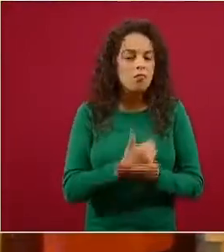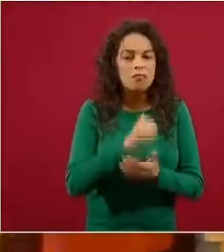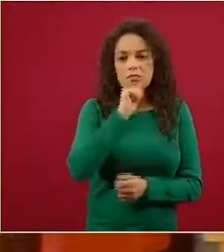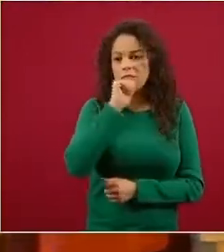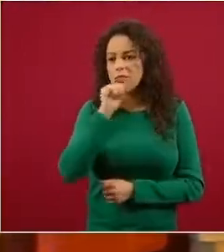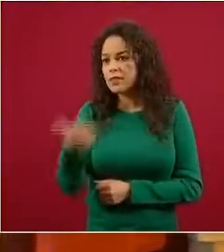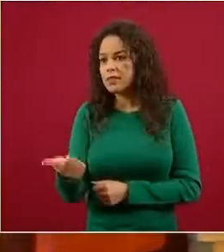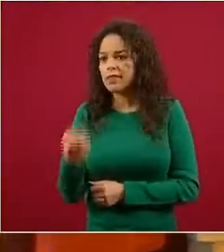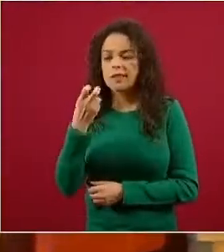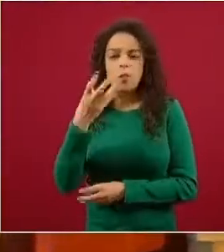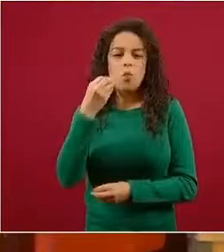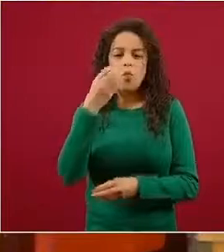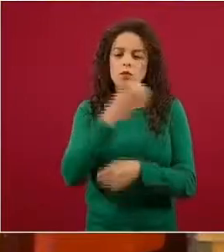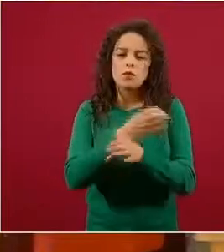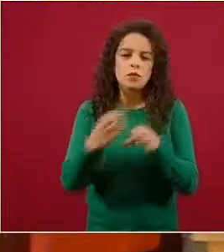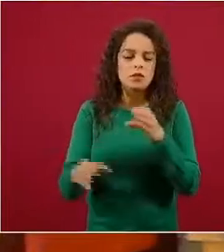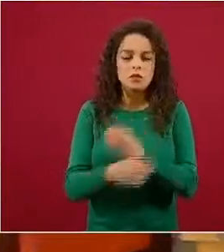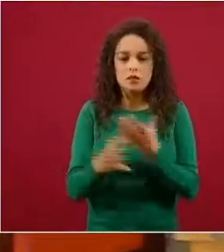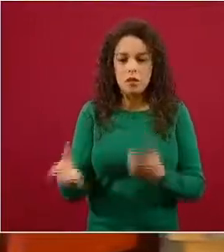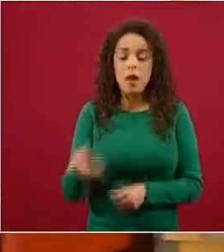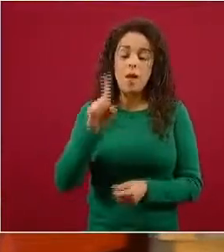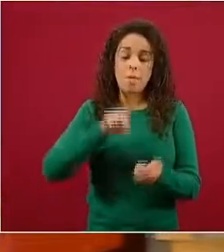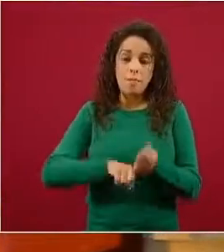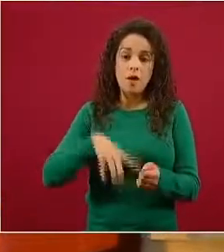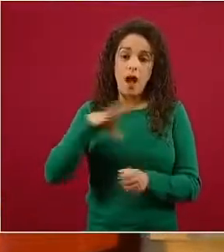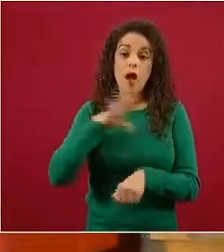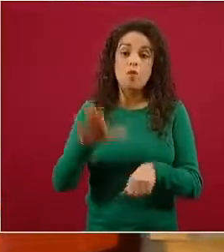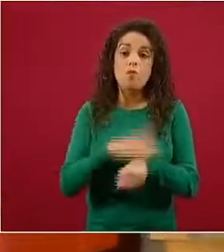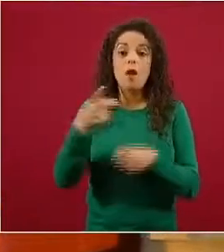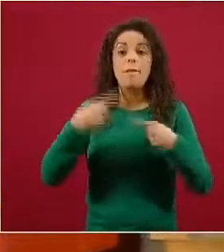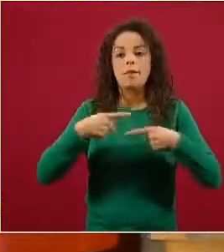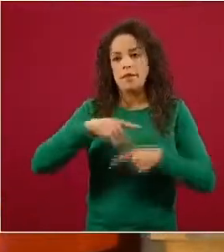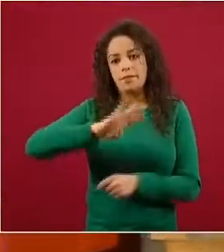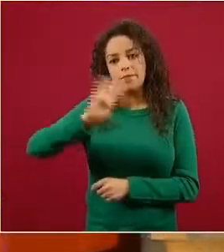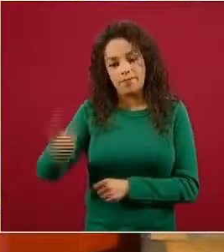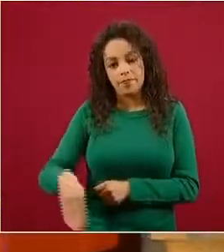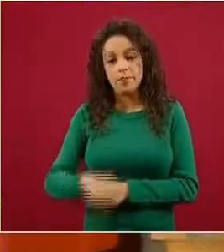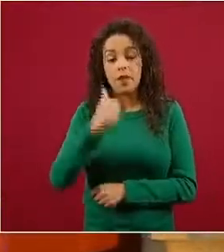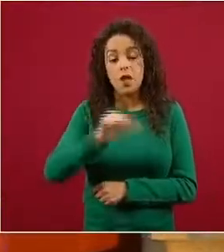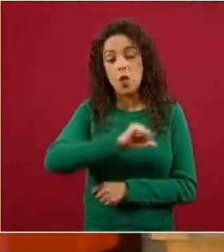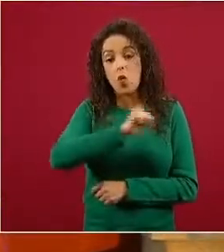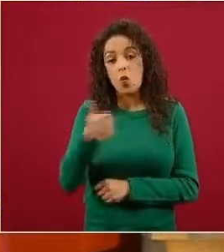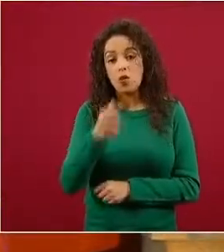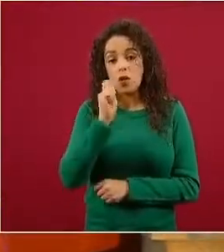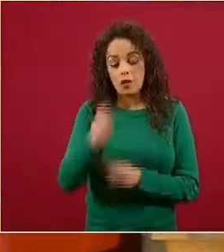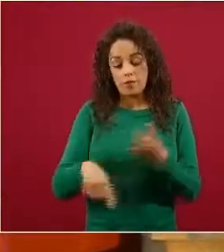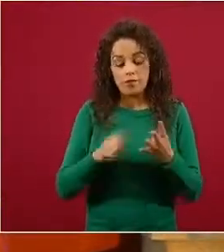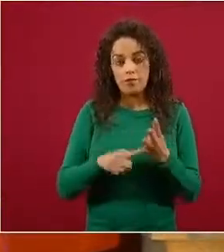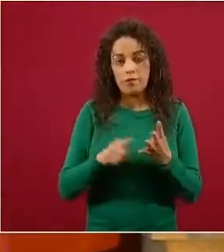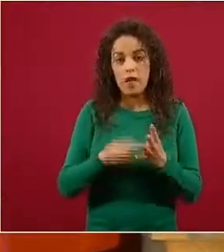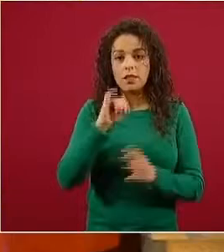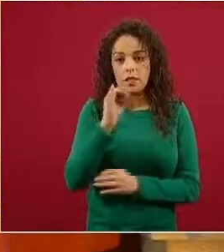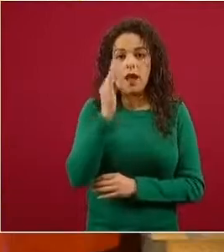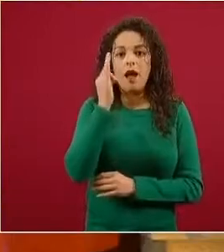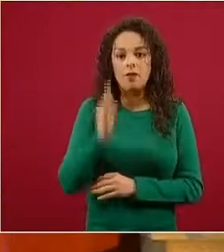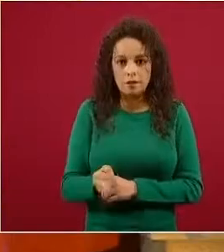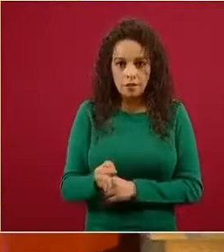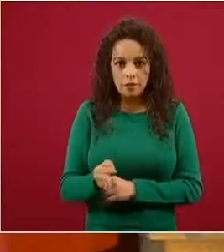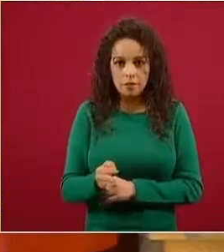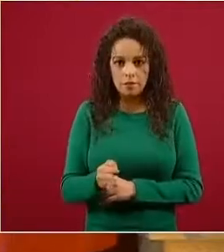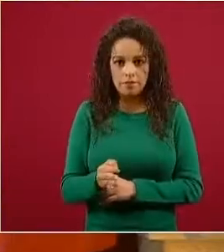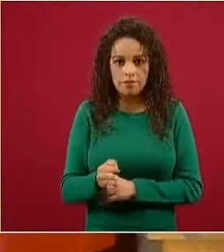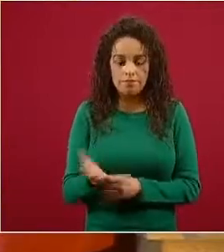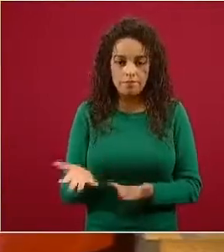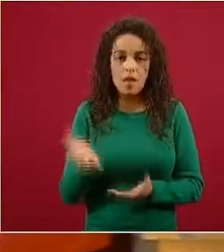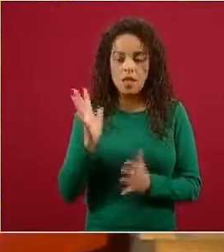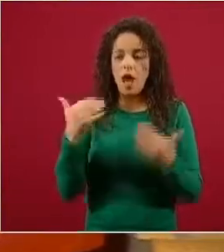fases de negación, en la que hay una incredulidad ante el hecho de la muerte o la pérdida. La ira que genera puede